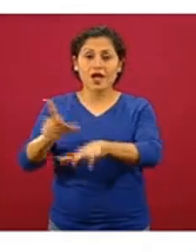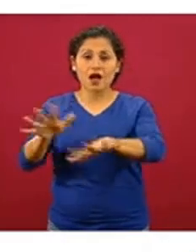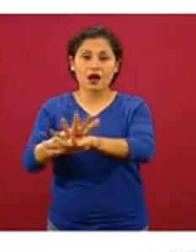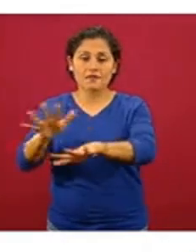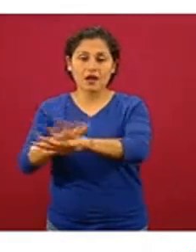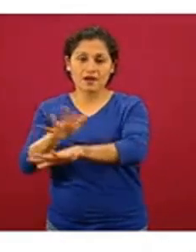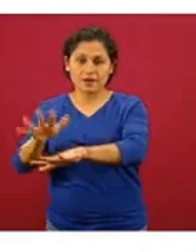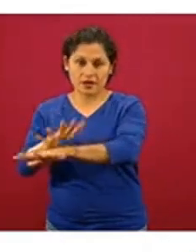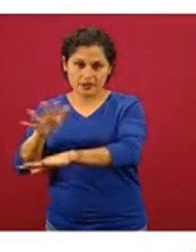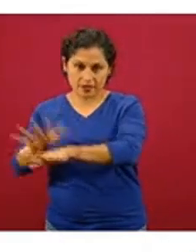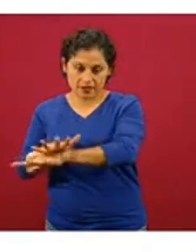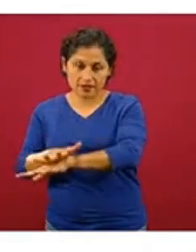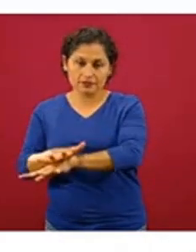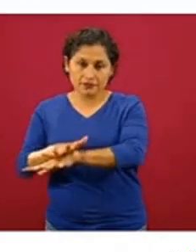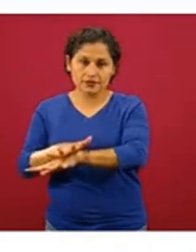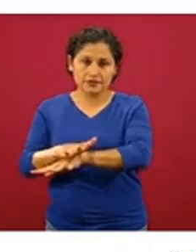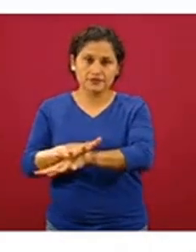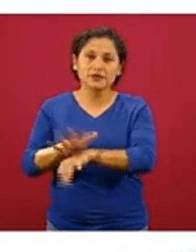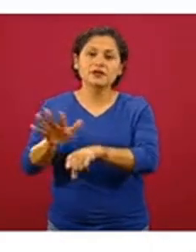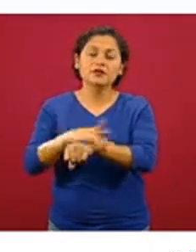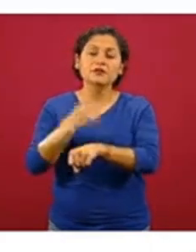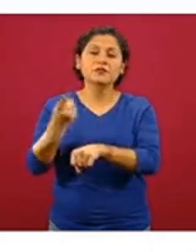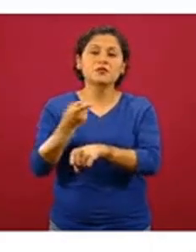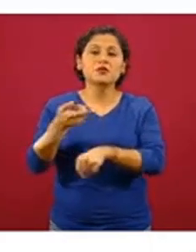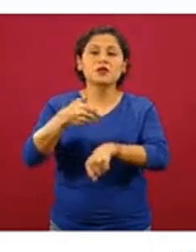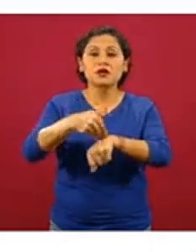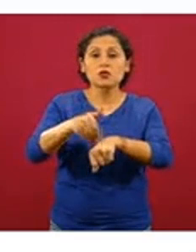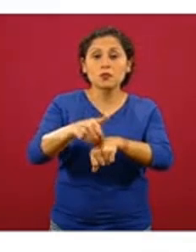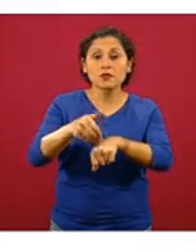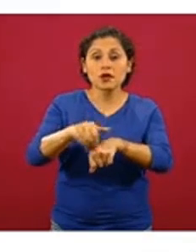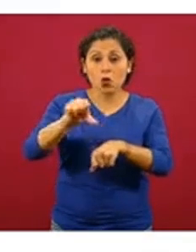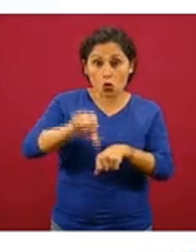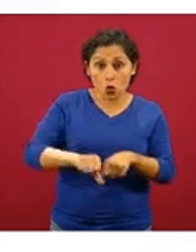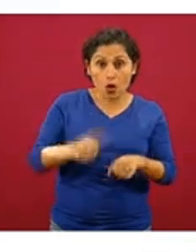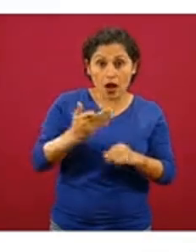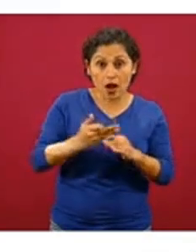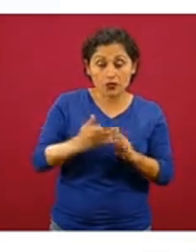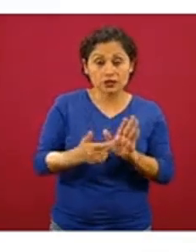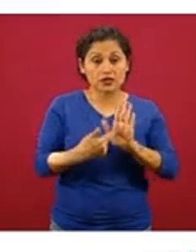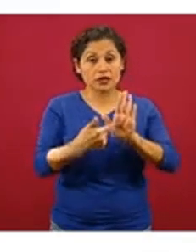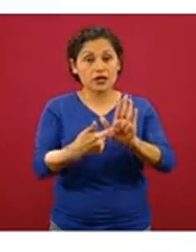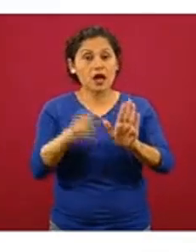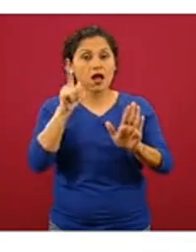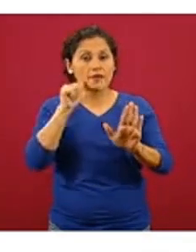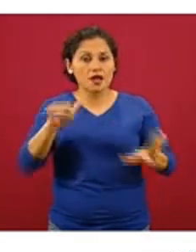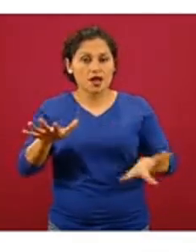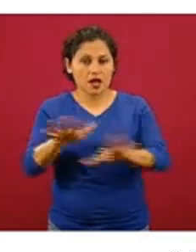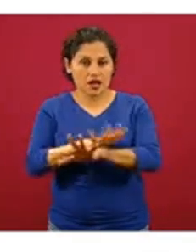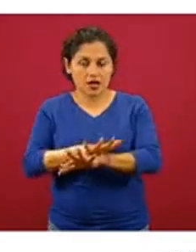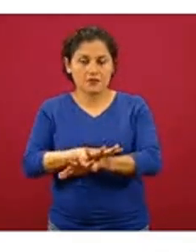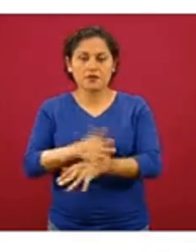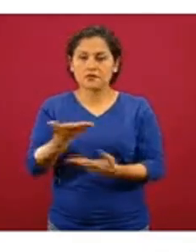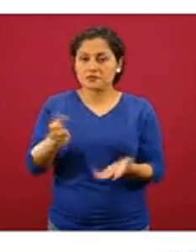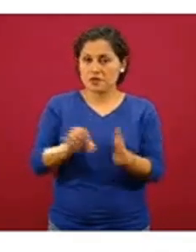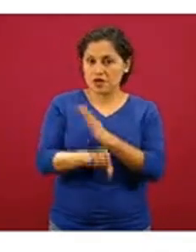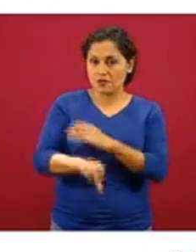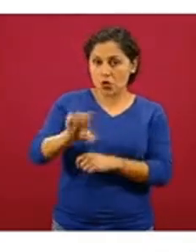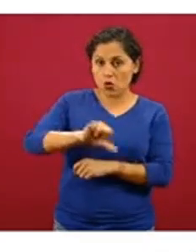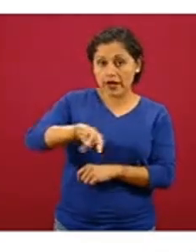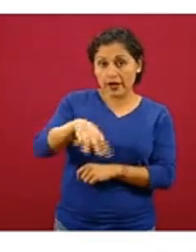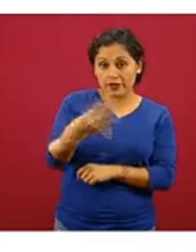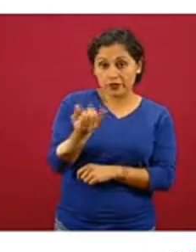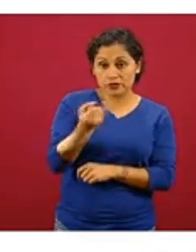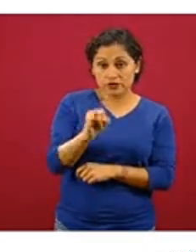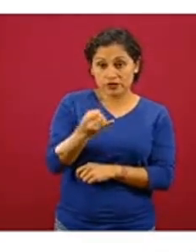días, veremos que existe un número mayor de lo que hoy estamos presentando. Por ejemplo, hoy que es 14 de junio, hay